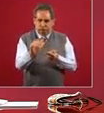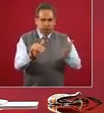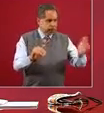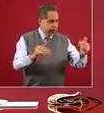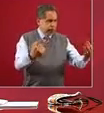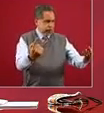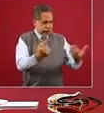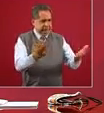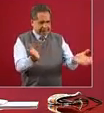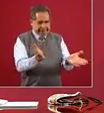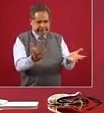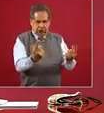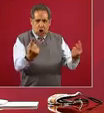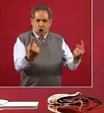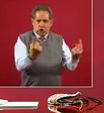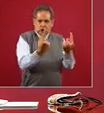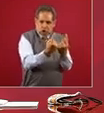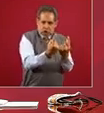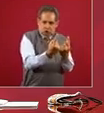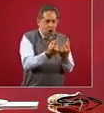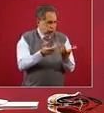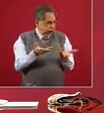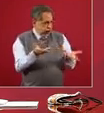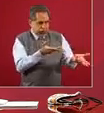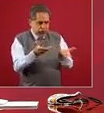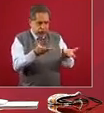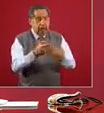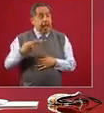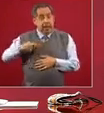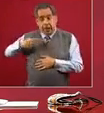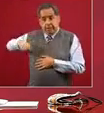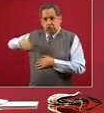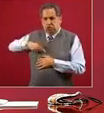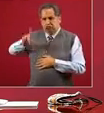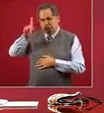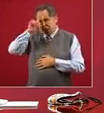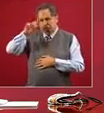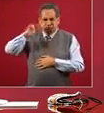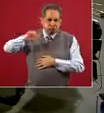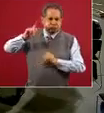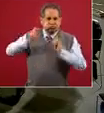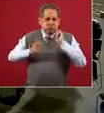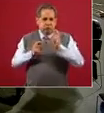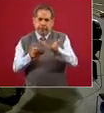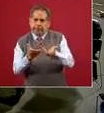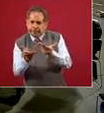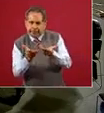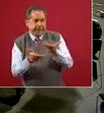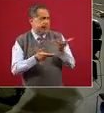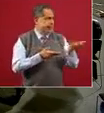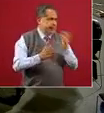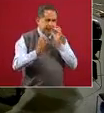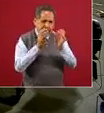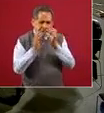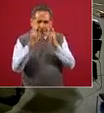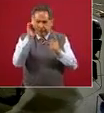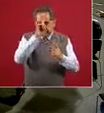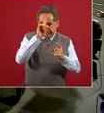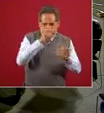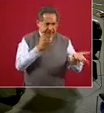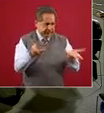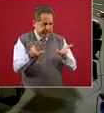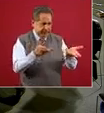acercarlos. Tenemos gente muy especializada en ir logrando esta